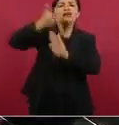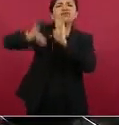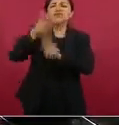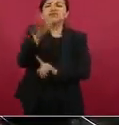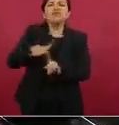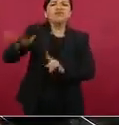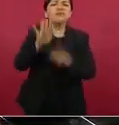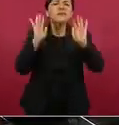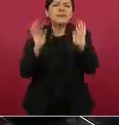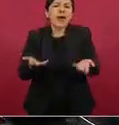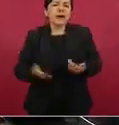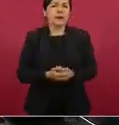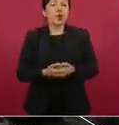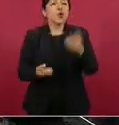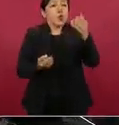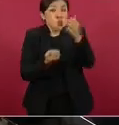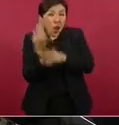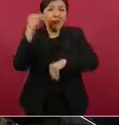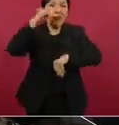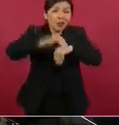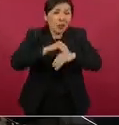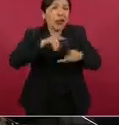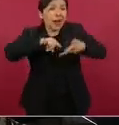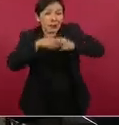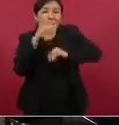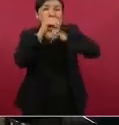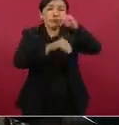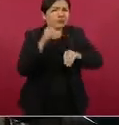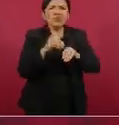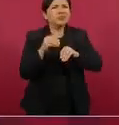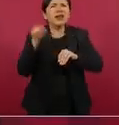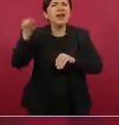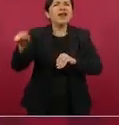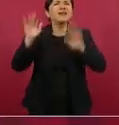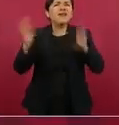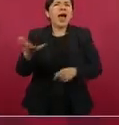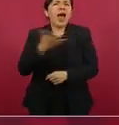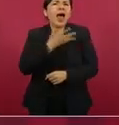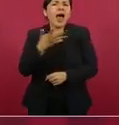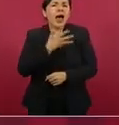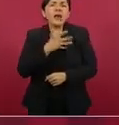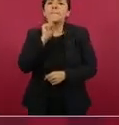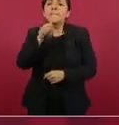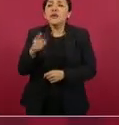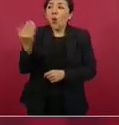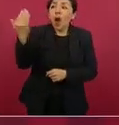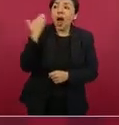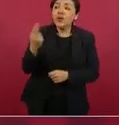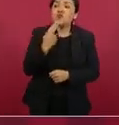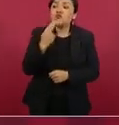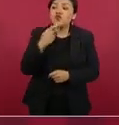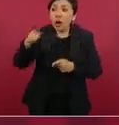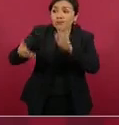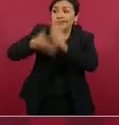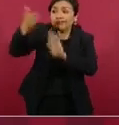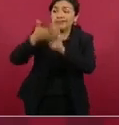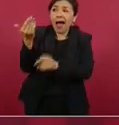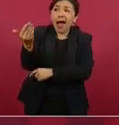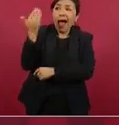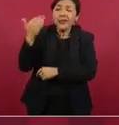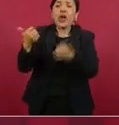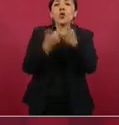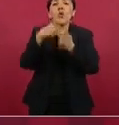no es hacer nuevas presas, es utilizar la infraestructura que existe, el